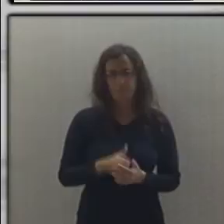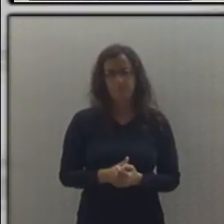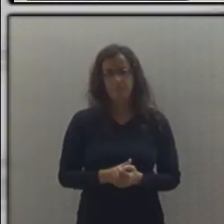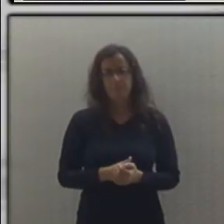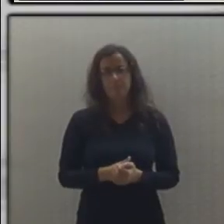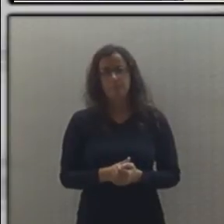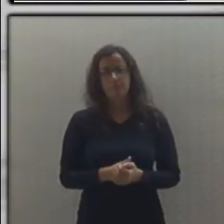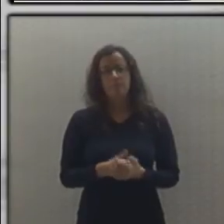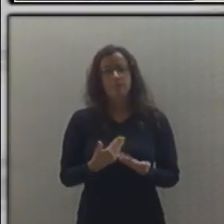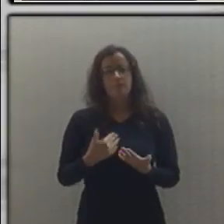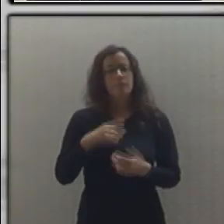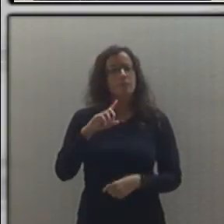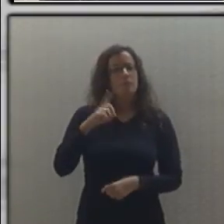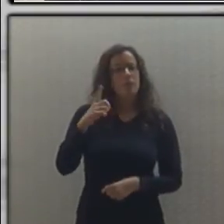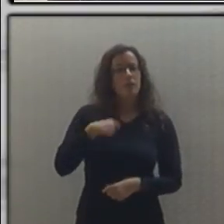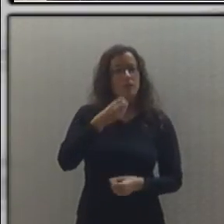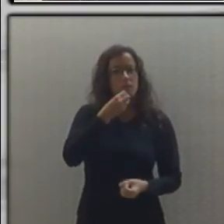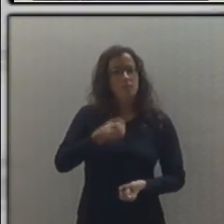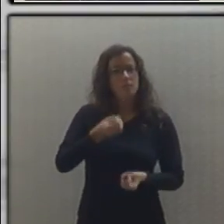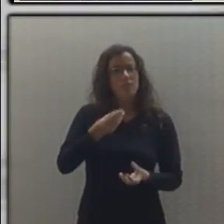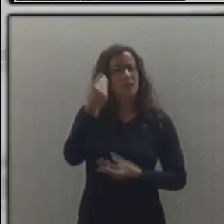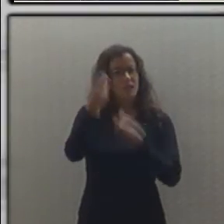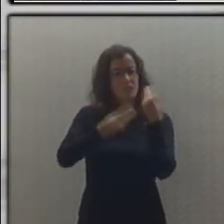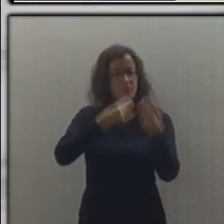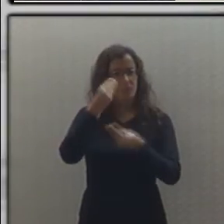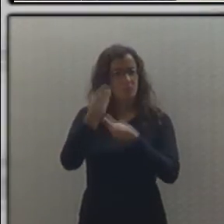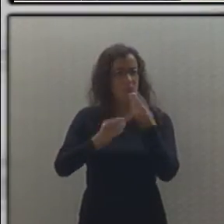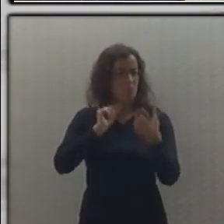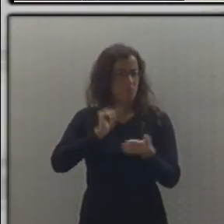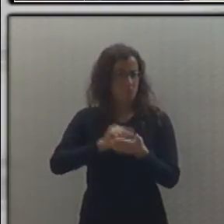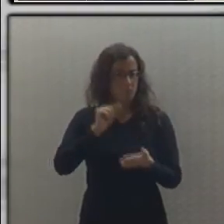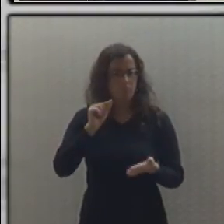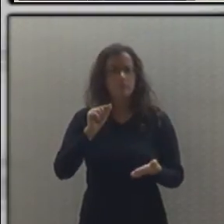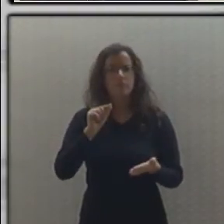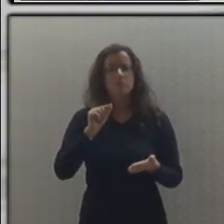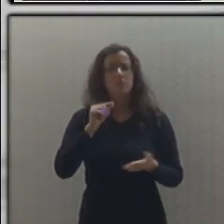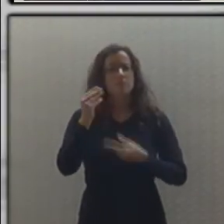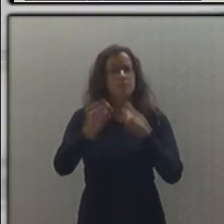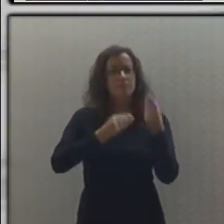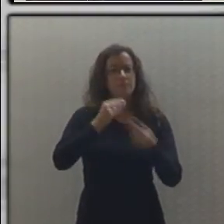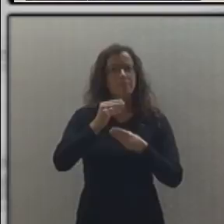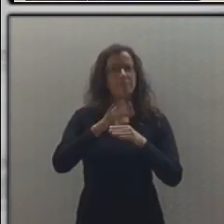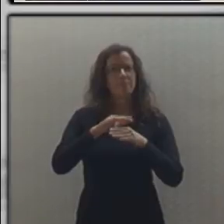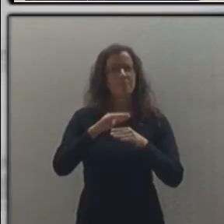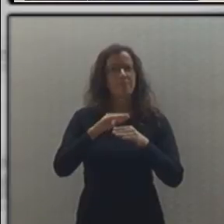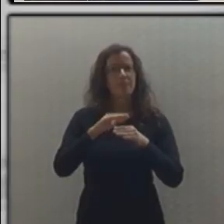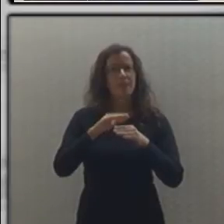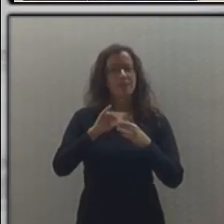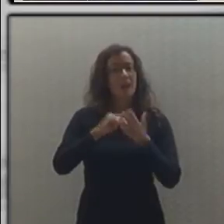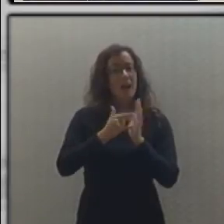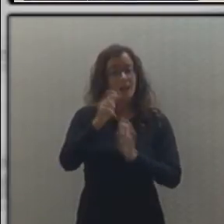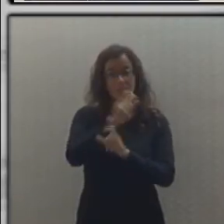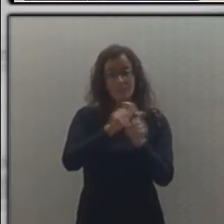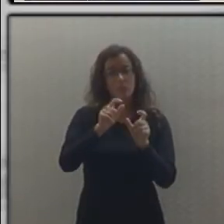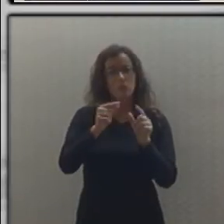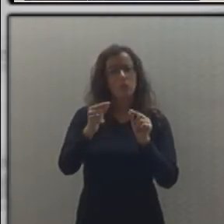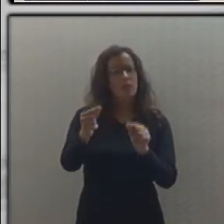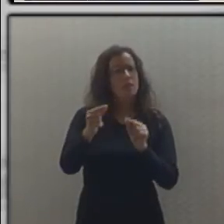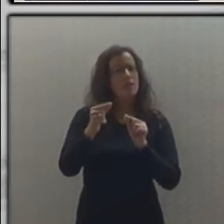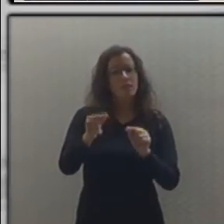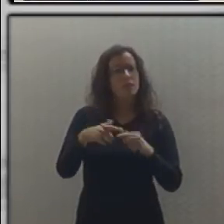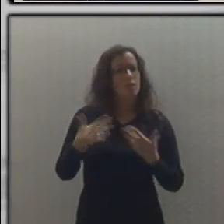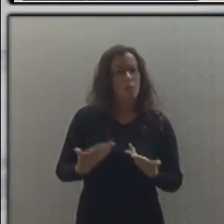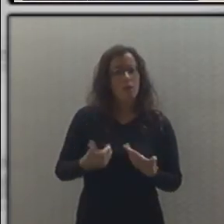Quisiera empezar haciendo una reflexión rápida sobre lo que para el debate de los arquitectos es ahora mismo el tema